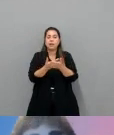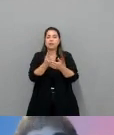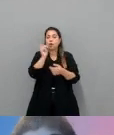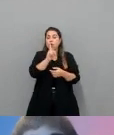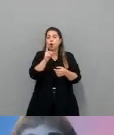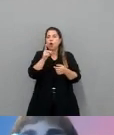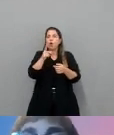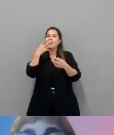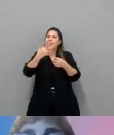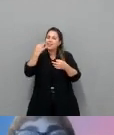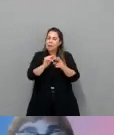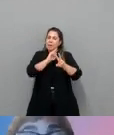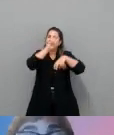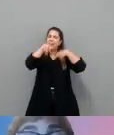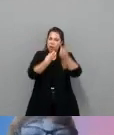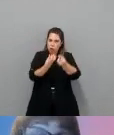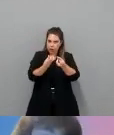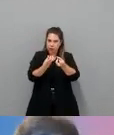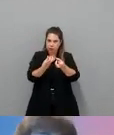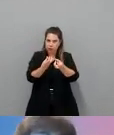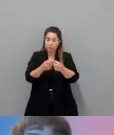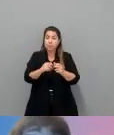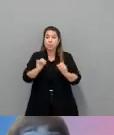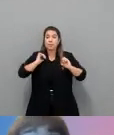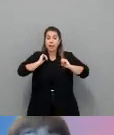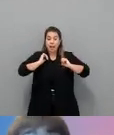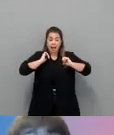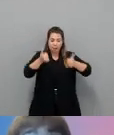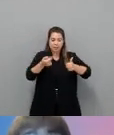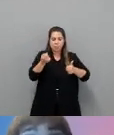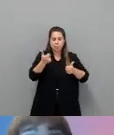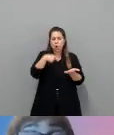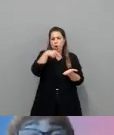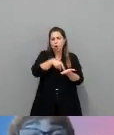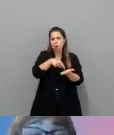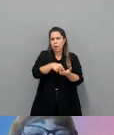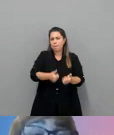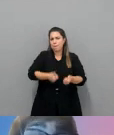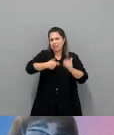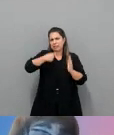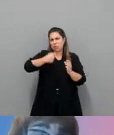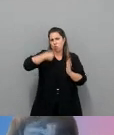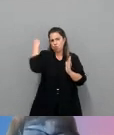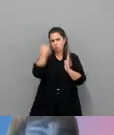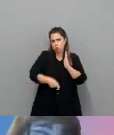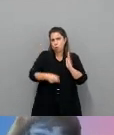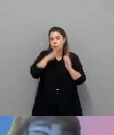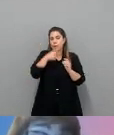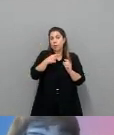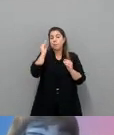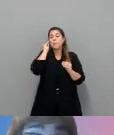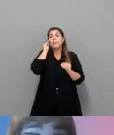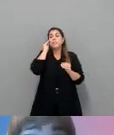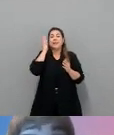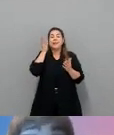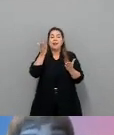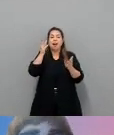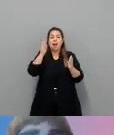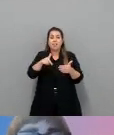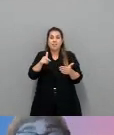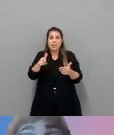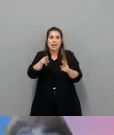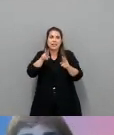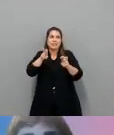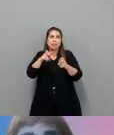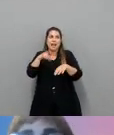de renovaciones, ¿vale? Al principio se ponen un poco más exigentes, sobre todo porque pensar que el CUME está previsto también para la enfermedad del